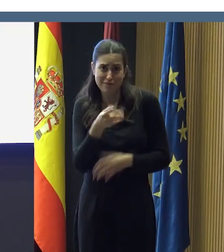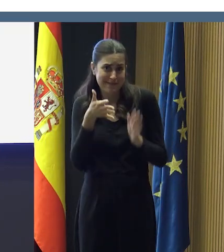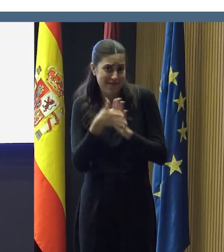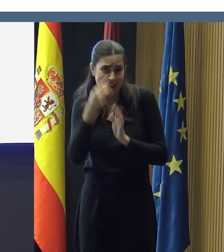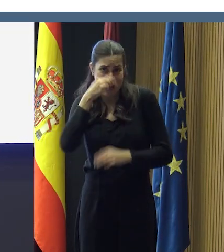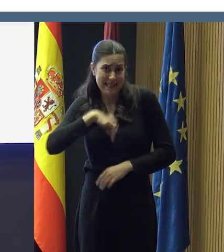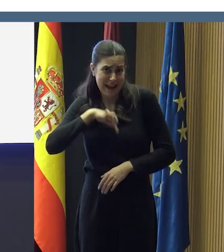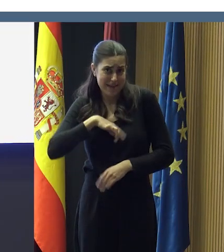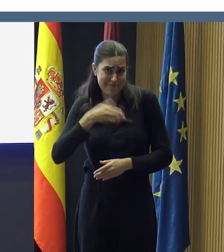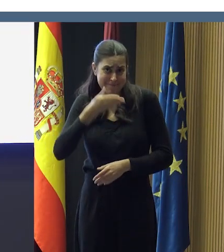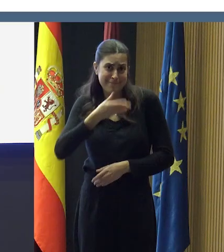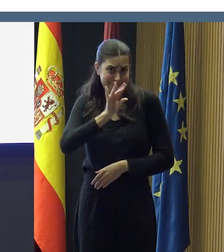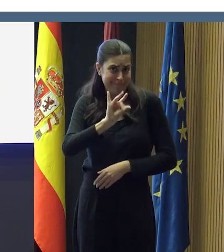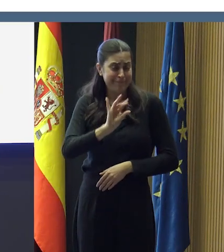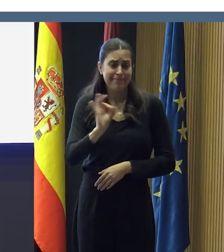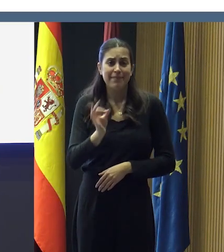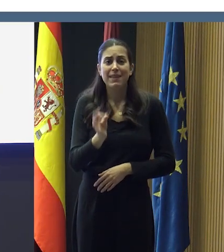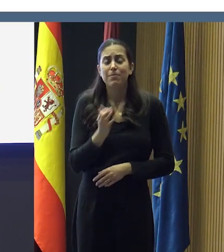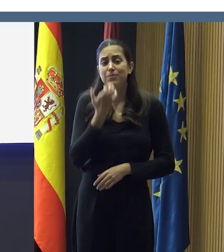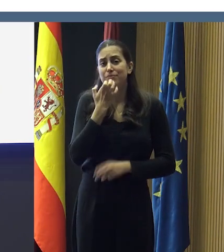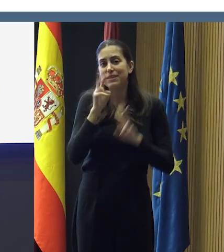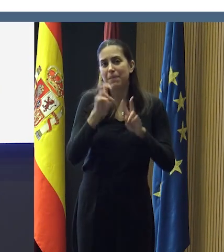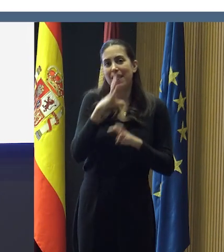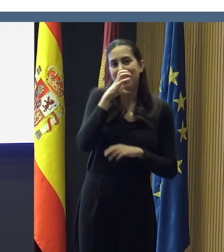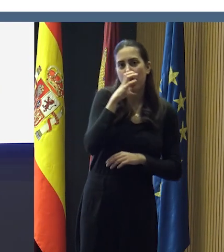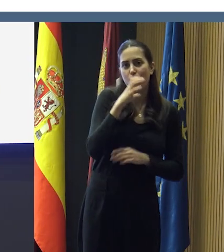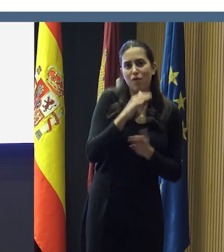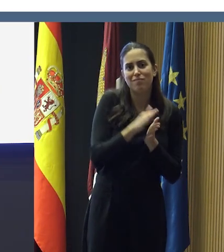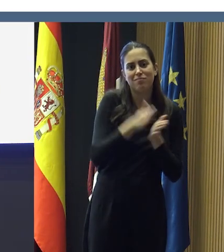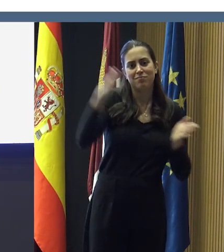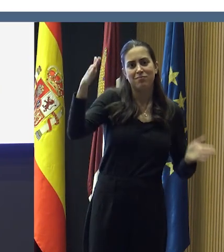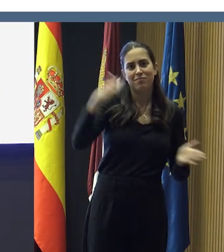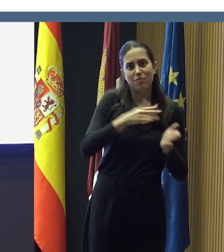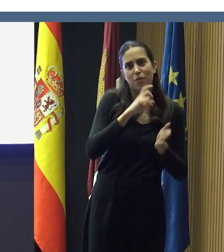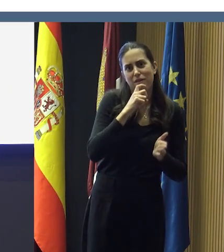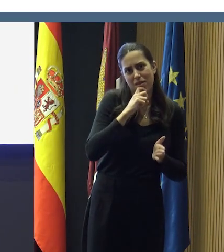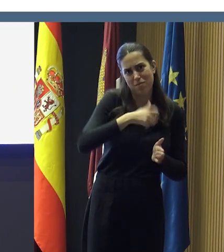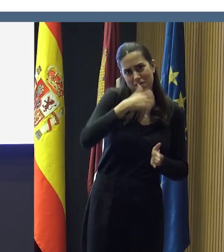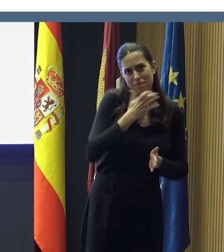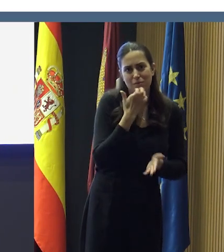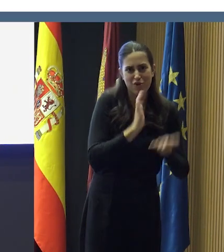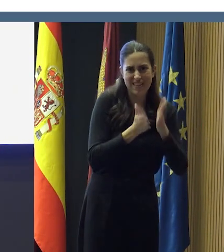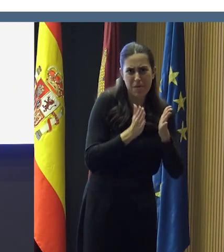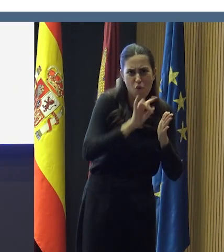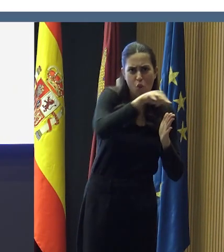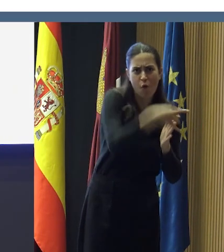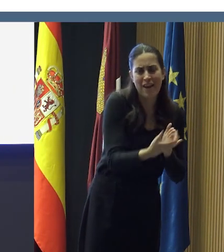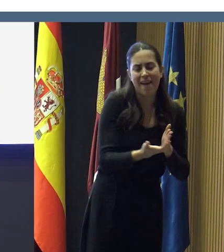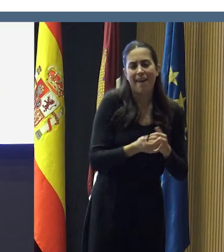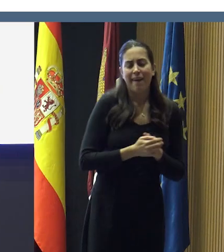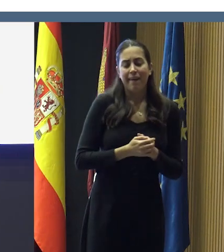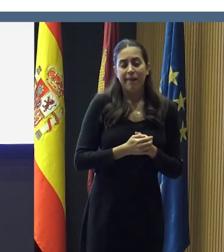éticas importantes, pero es verdad que un cerdo, por el tamaño y demás, es más complejo, necesita mucho más tratamiento, mucho más